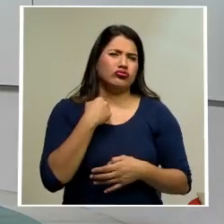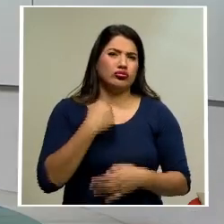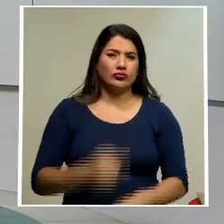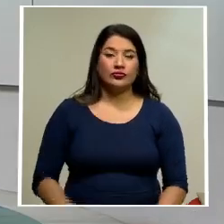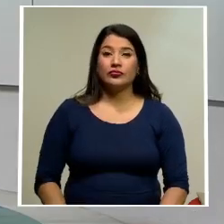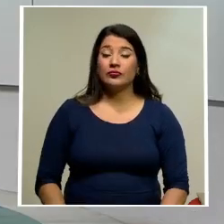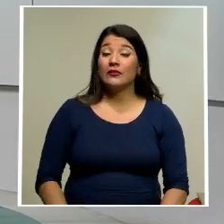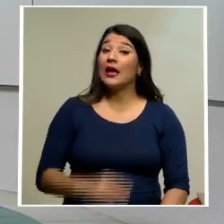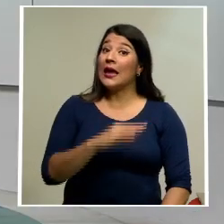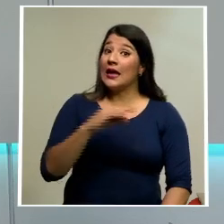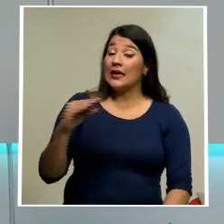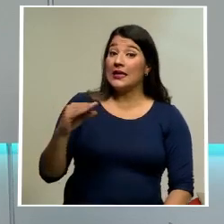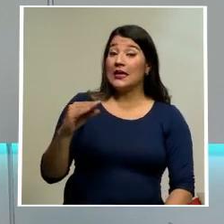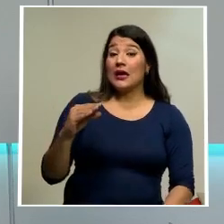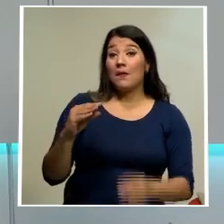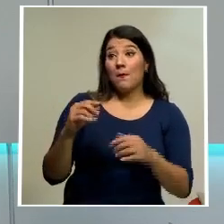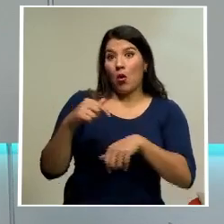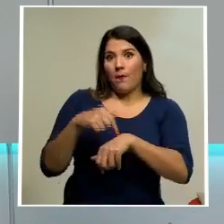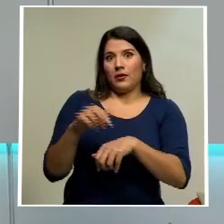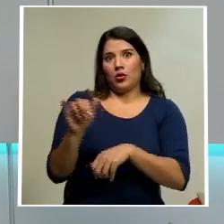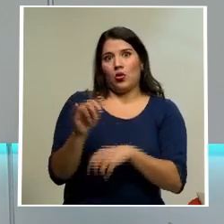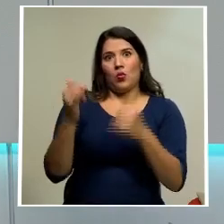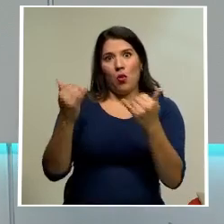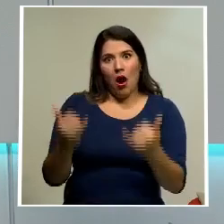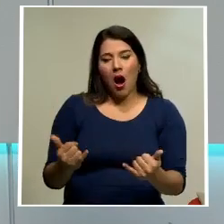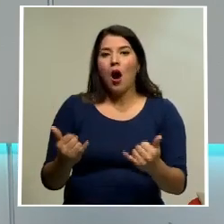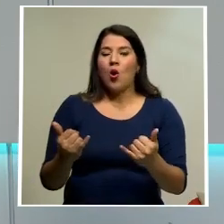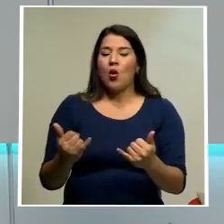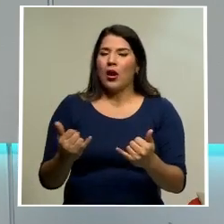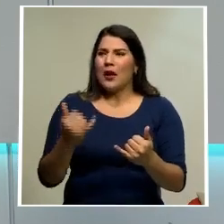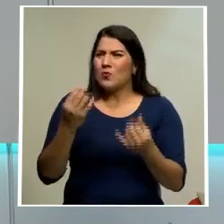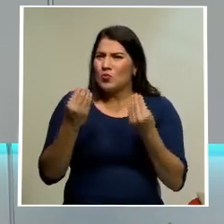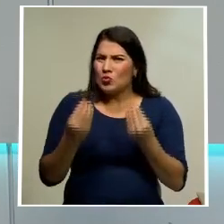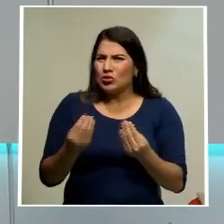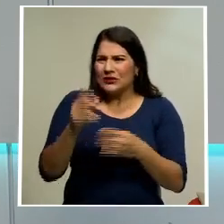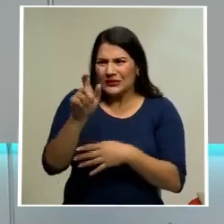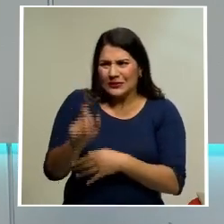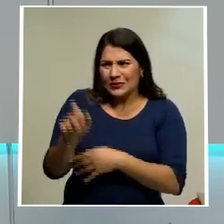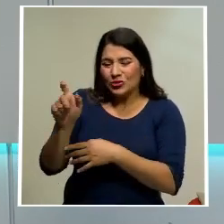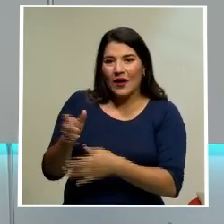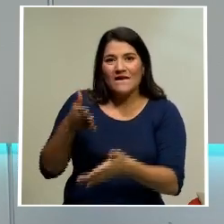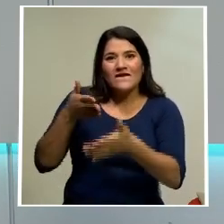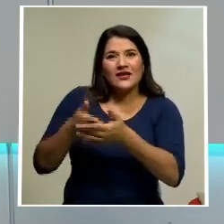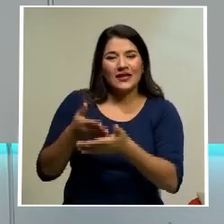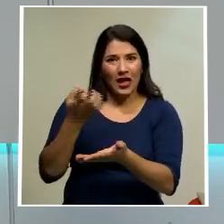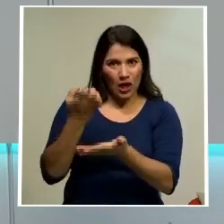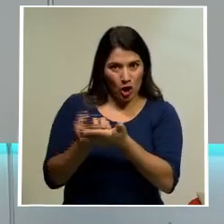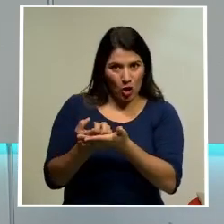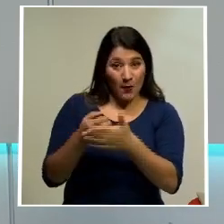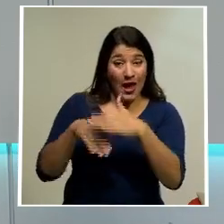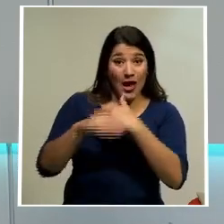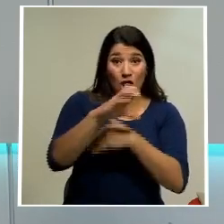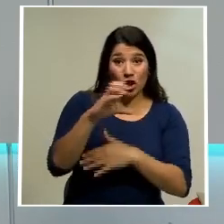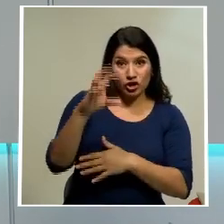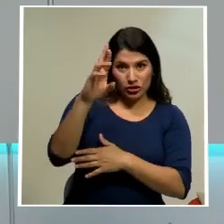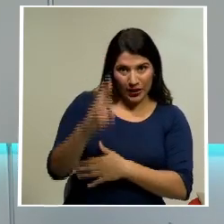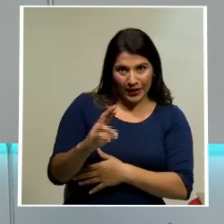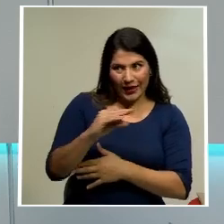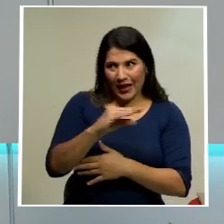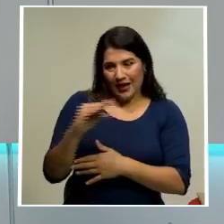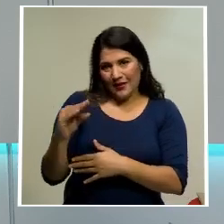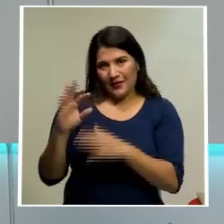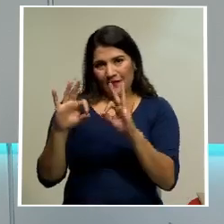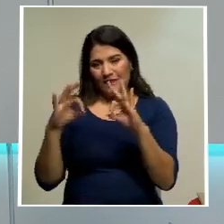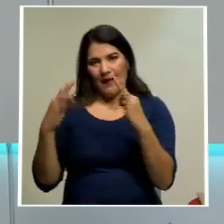Y justamente es en momentos como estos donde hay una gran afectación económica, no solo a nivel país, sino a nivel de las